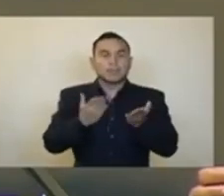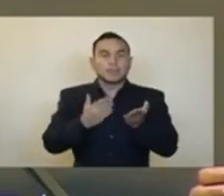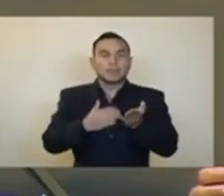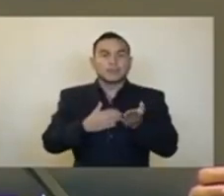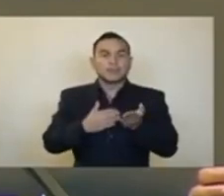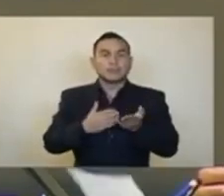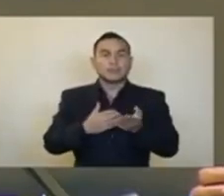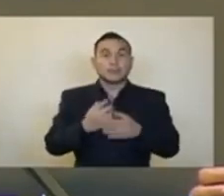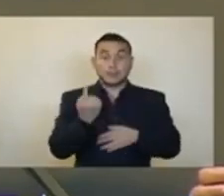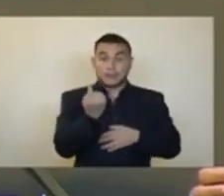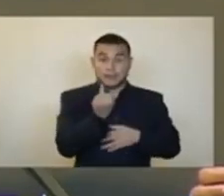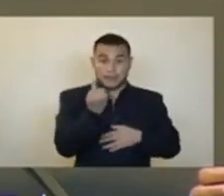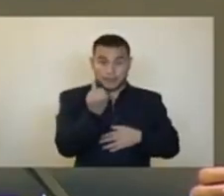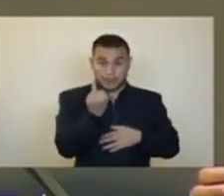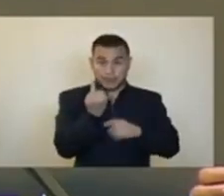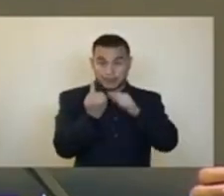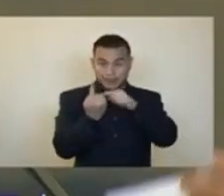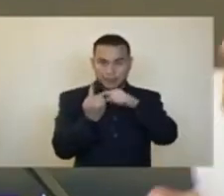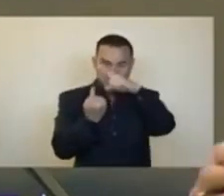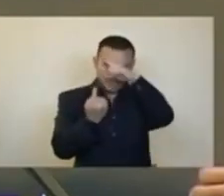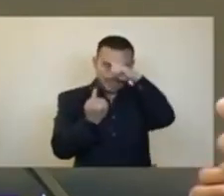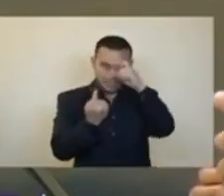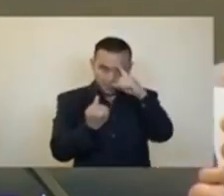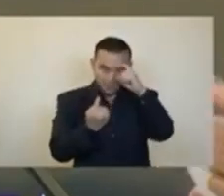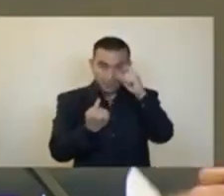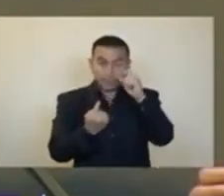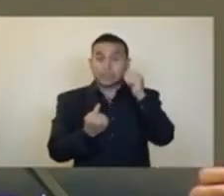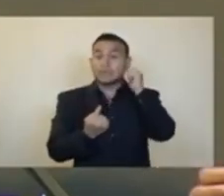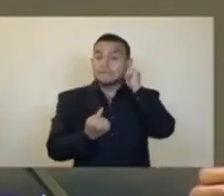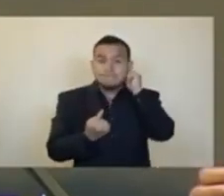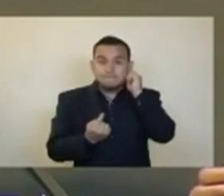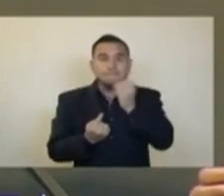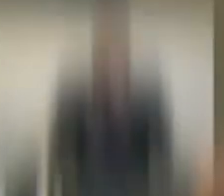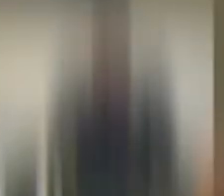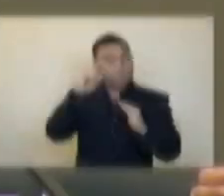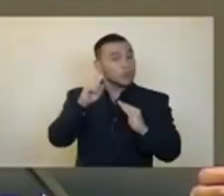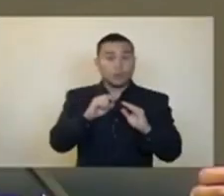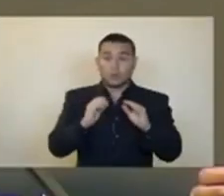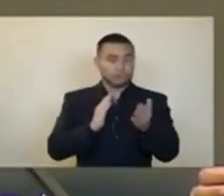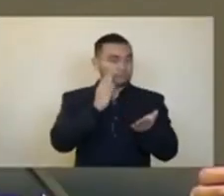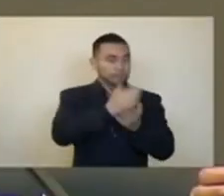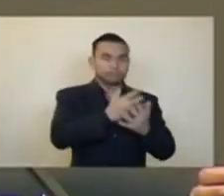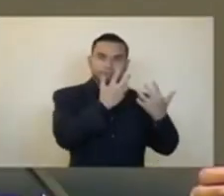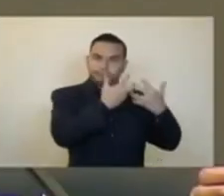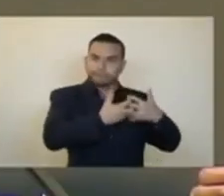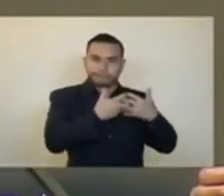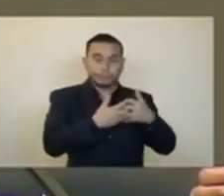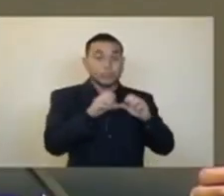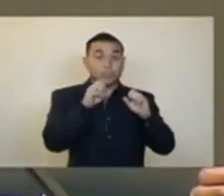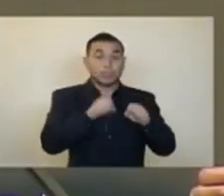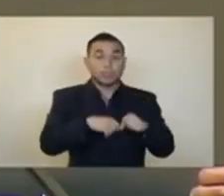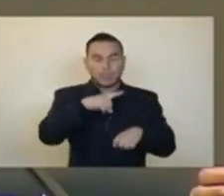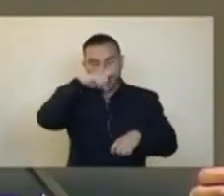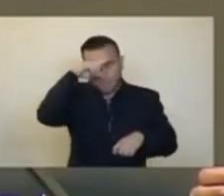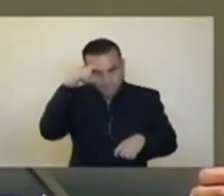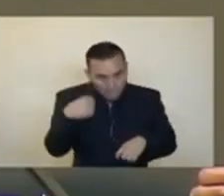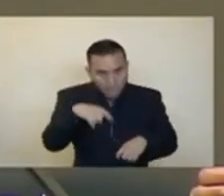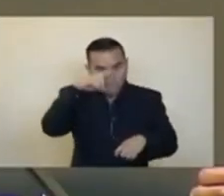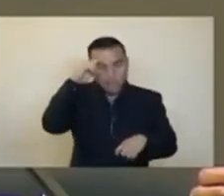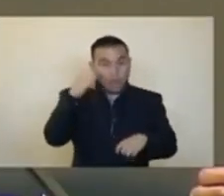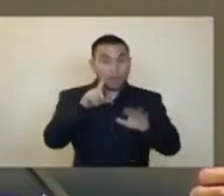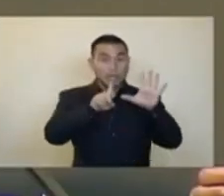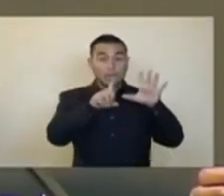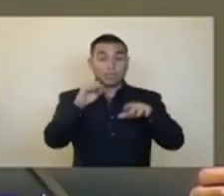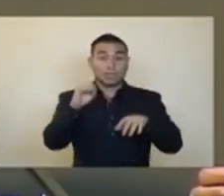los empleados mayores de 60 años a la casa no pueden estar laborando las personas